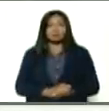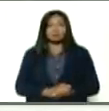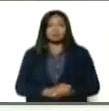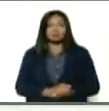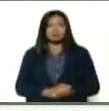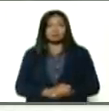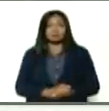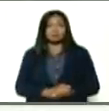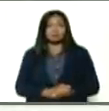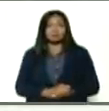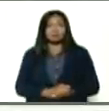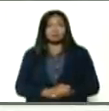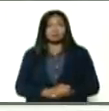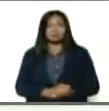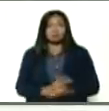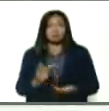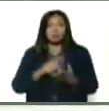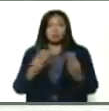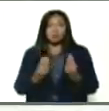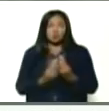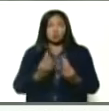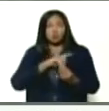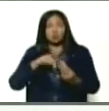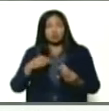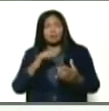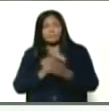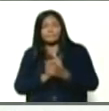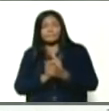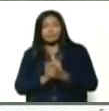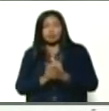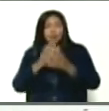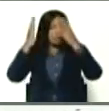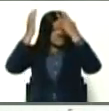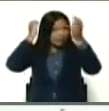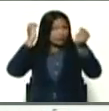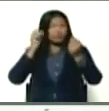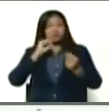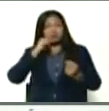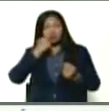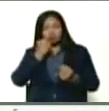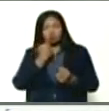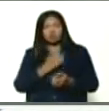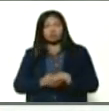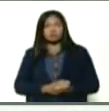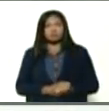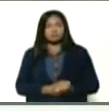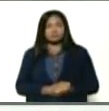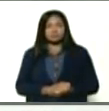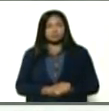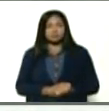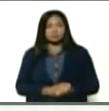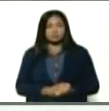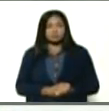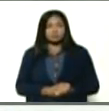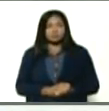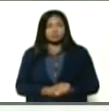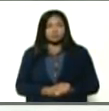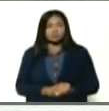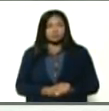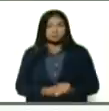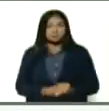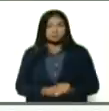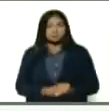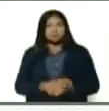Que allá está Sergei, mi amigo Sergei, el embajador de la Federación Rusa. Allá